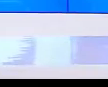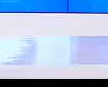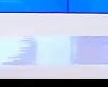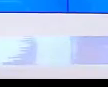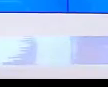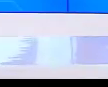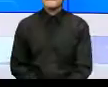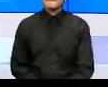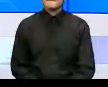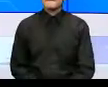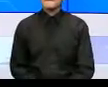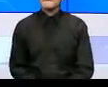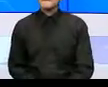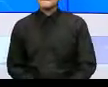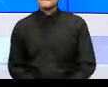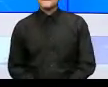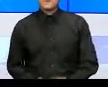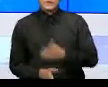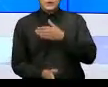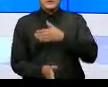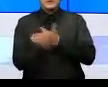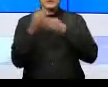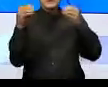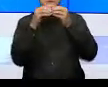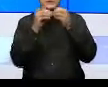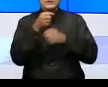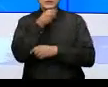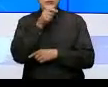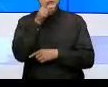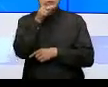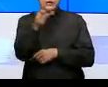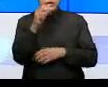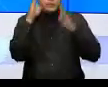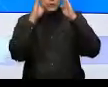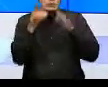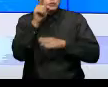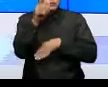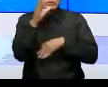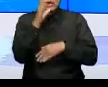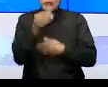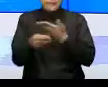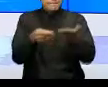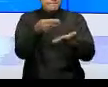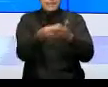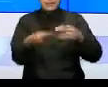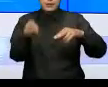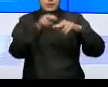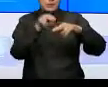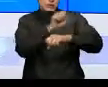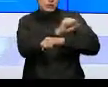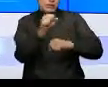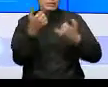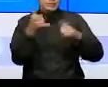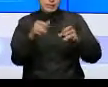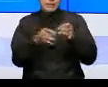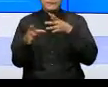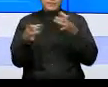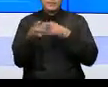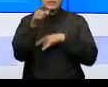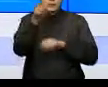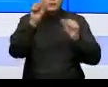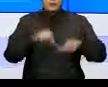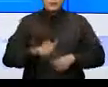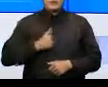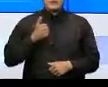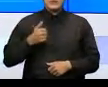continuamos con más noticias y mucha atención si usted no se ha puesto al día con el pago del impuesto vehicular ya las fechas están establecidas para aprovechar